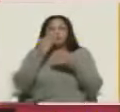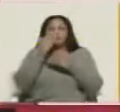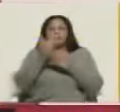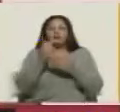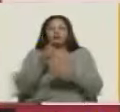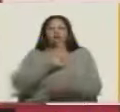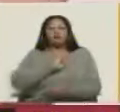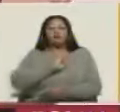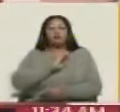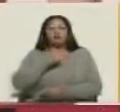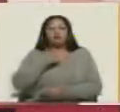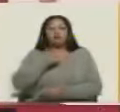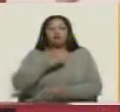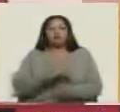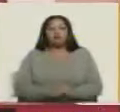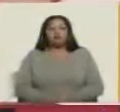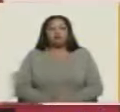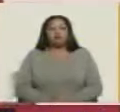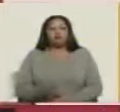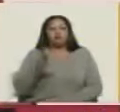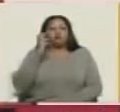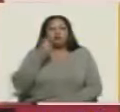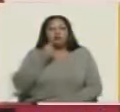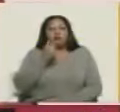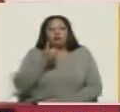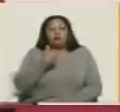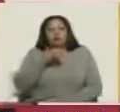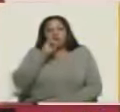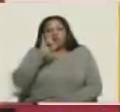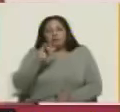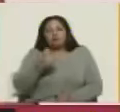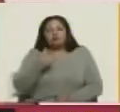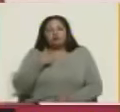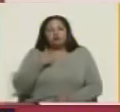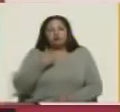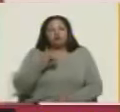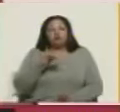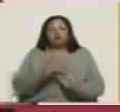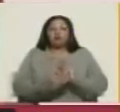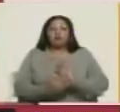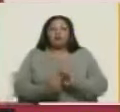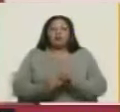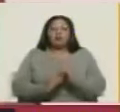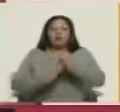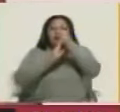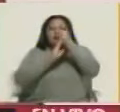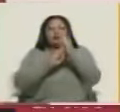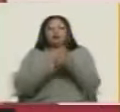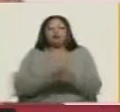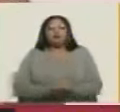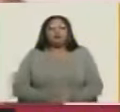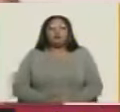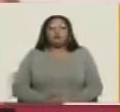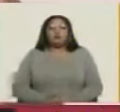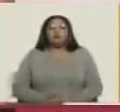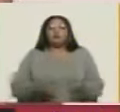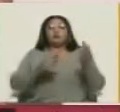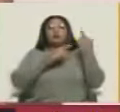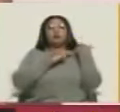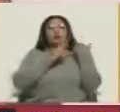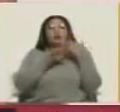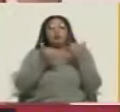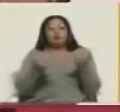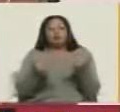mi persona, no suena bien decirlo, pero debo anunciarlo, estará mi persona, y es una tarea que asumimos con la